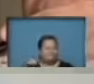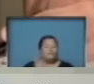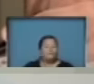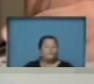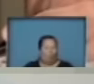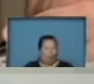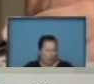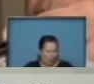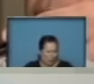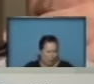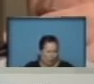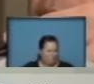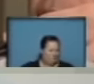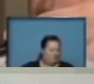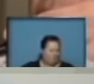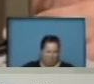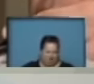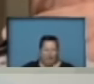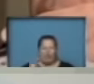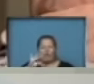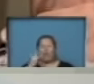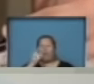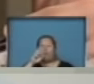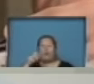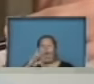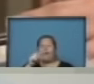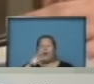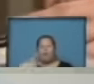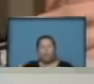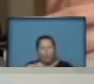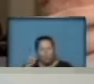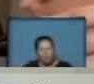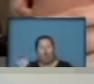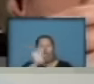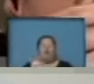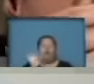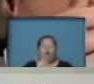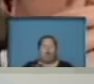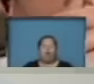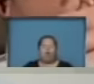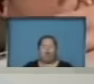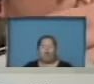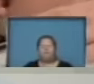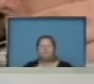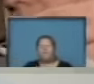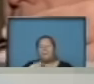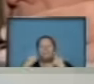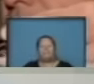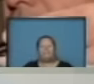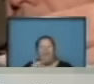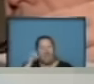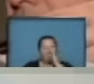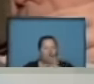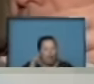de las campañas sucias. Lo que ha hecho Durán Barba, lo que hace su gente, o lo que hace, o les brindan o le